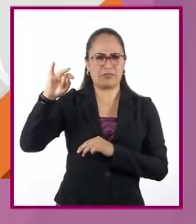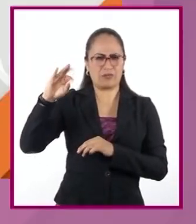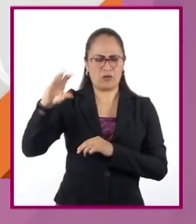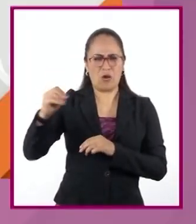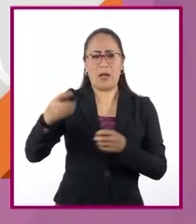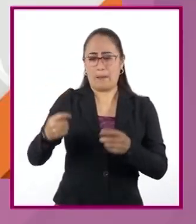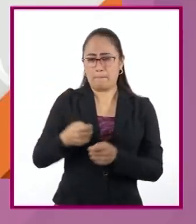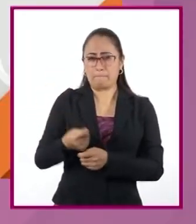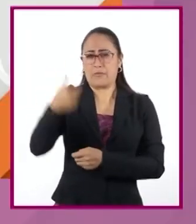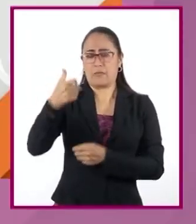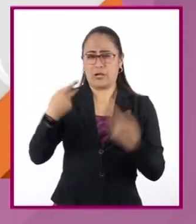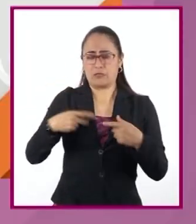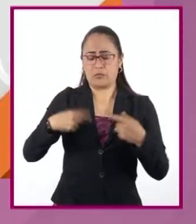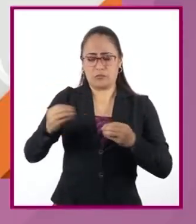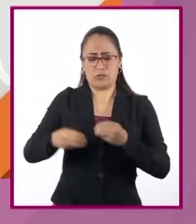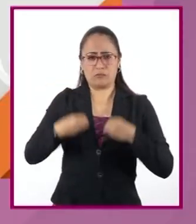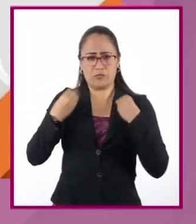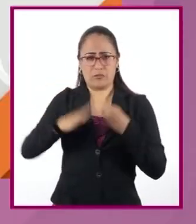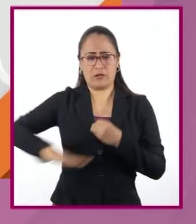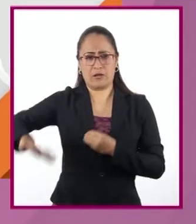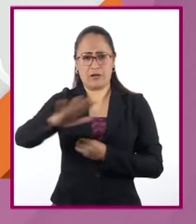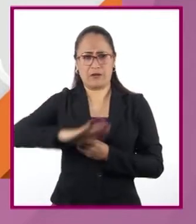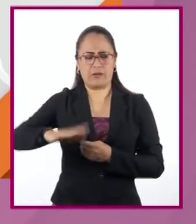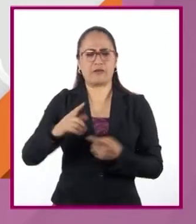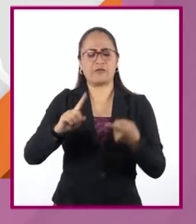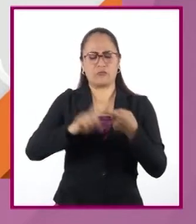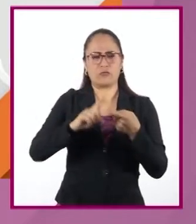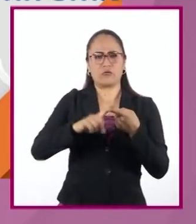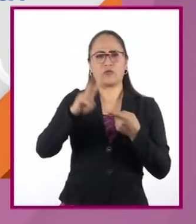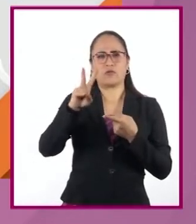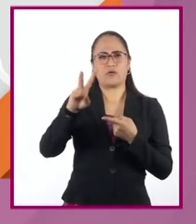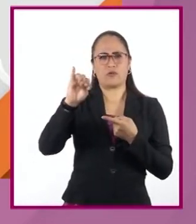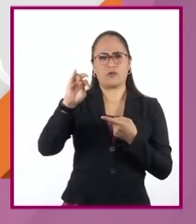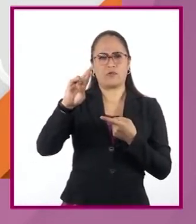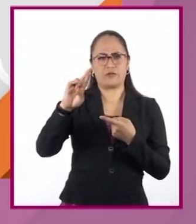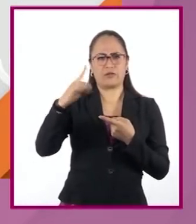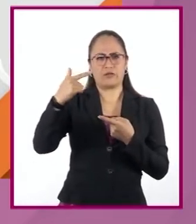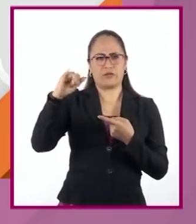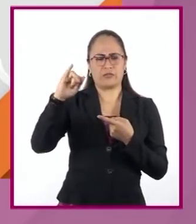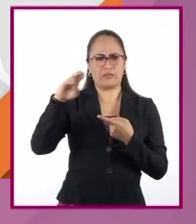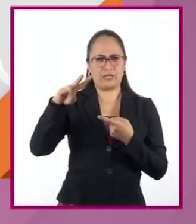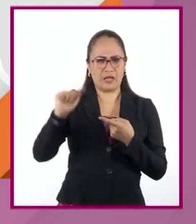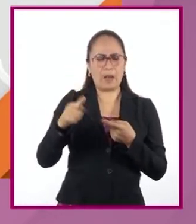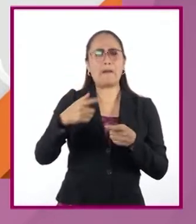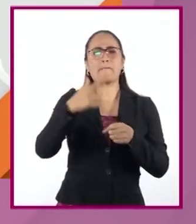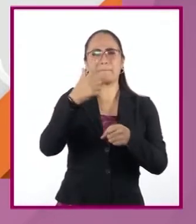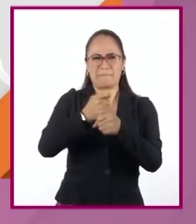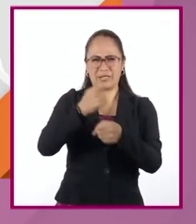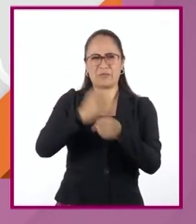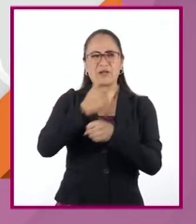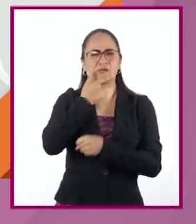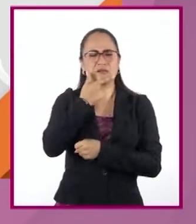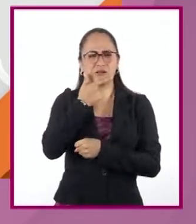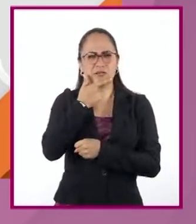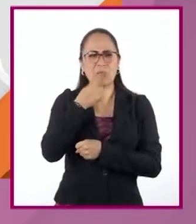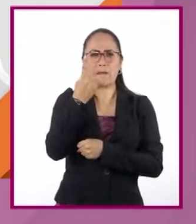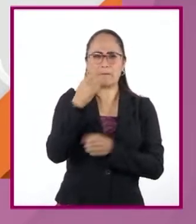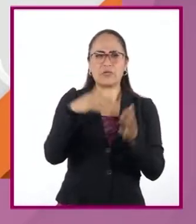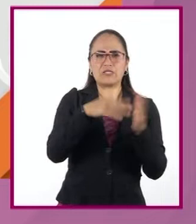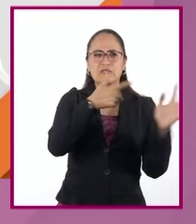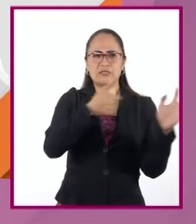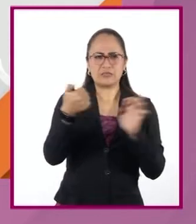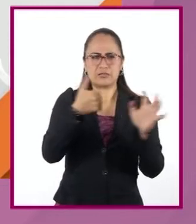británicos. Número 1. Virginia. Fue el primer asentamiento de la colonia inglesa en